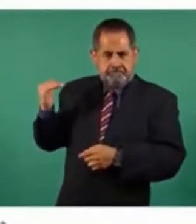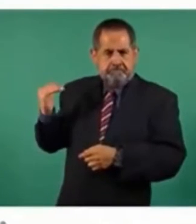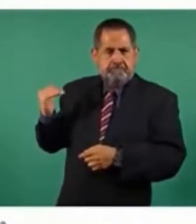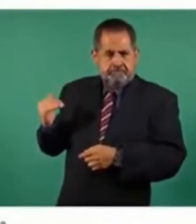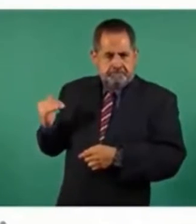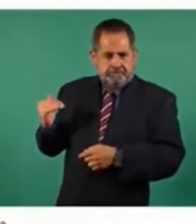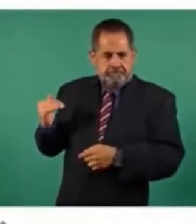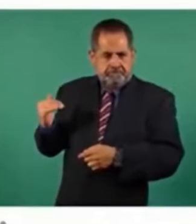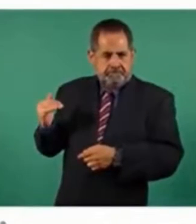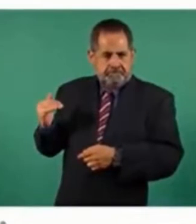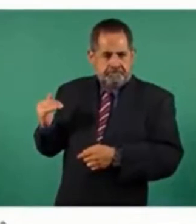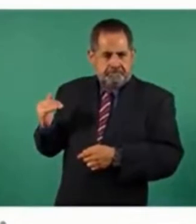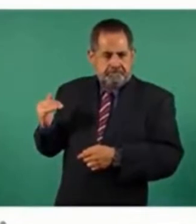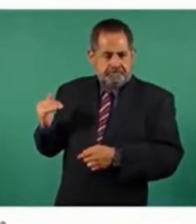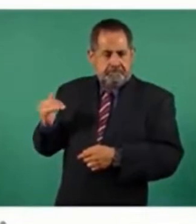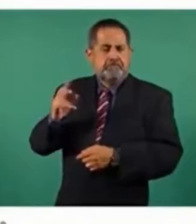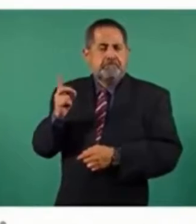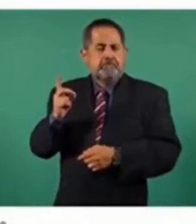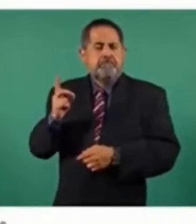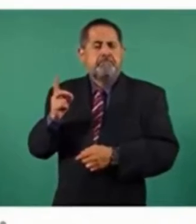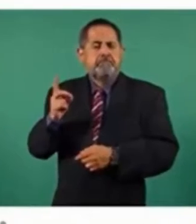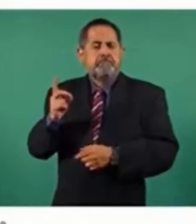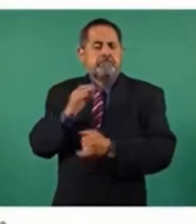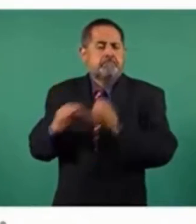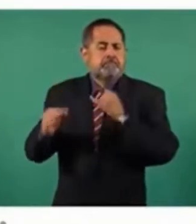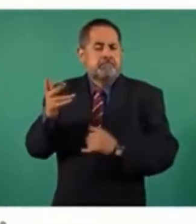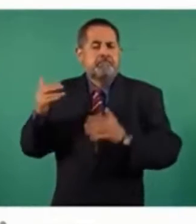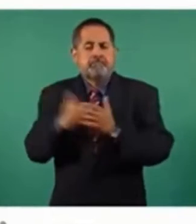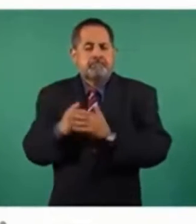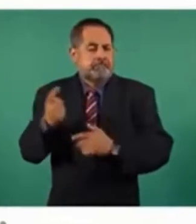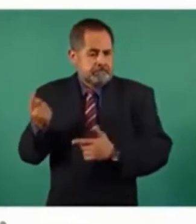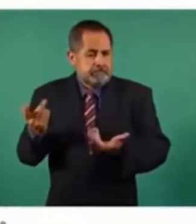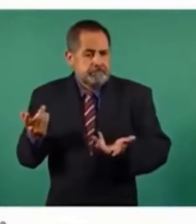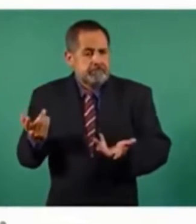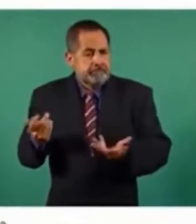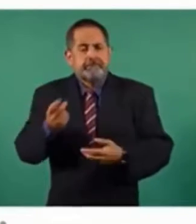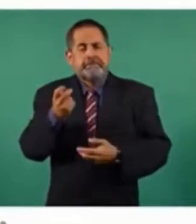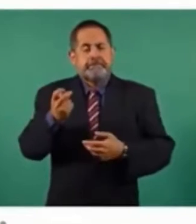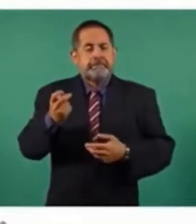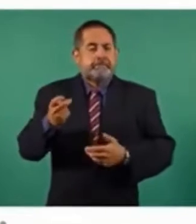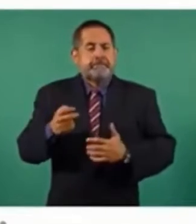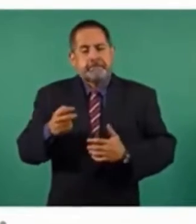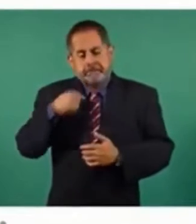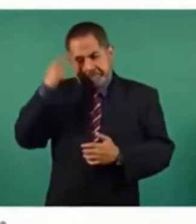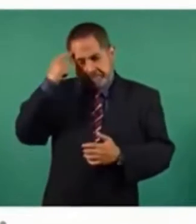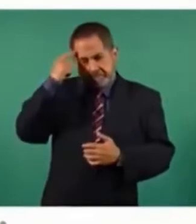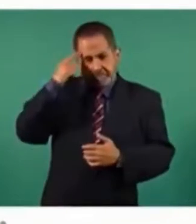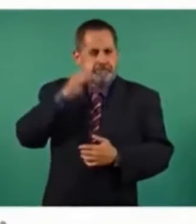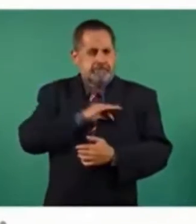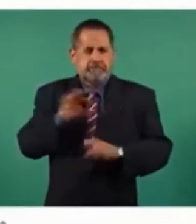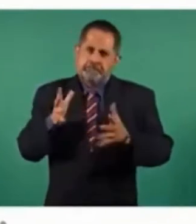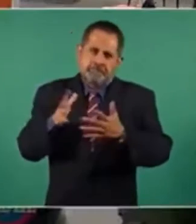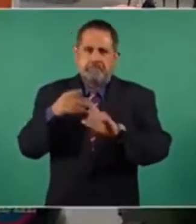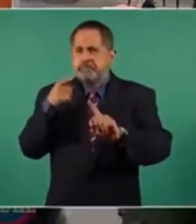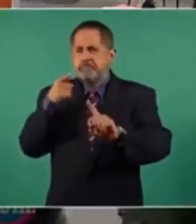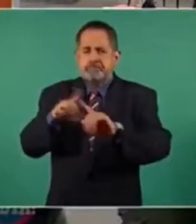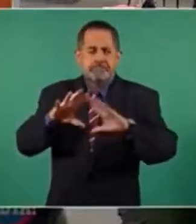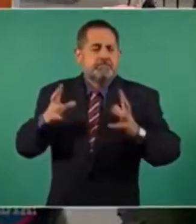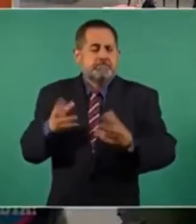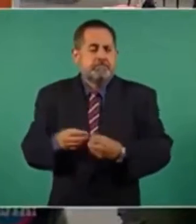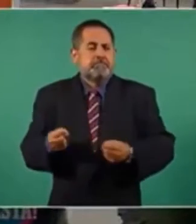de 30 a 40 mil y diciembre de 40 a 50 mil barriles, con lo que tendríamos el objetivo